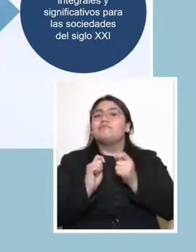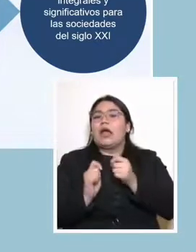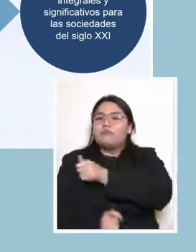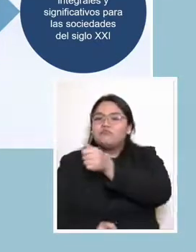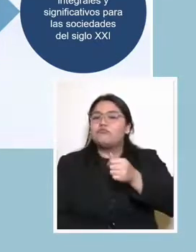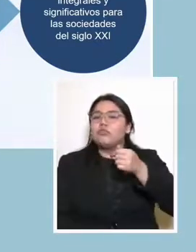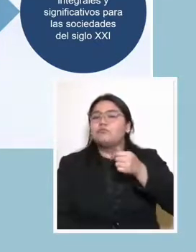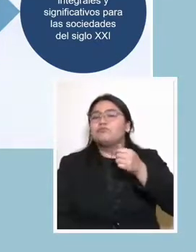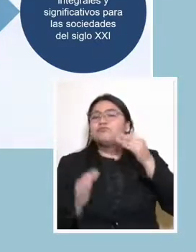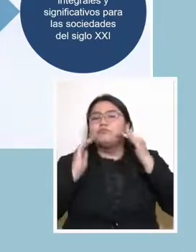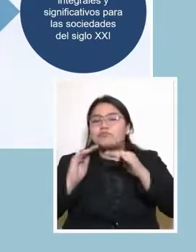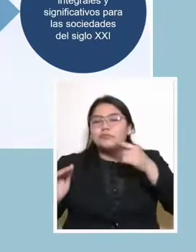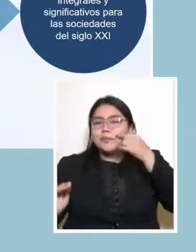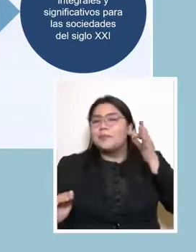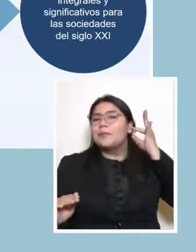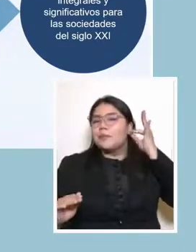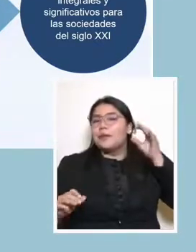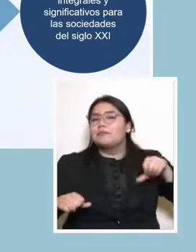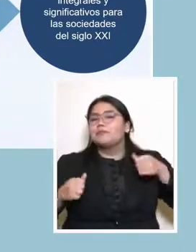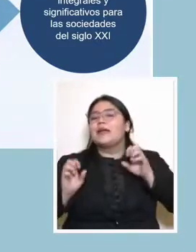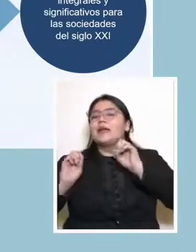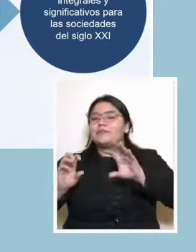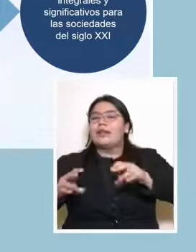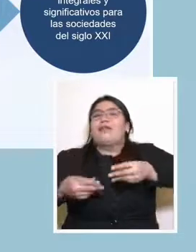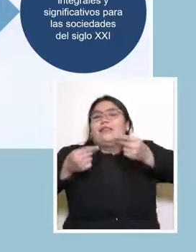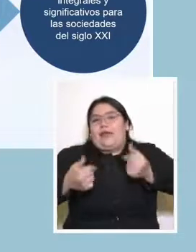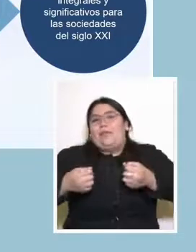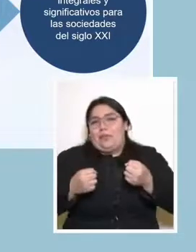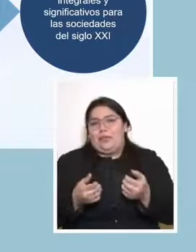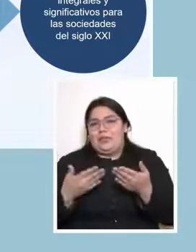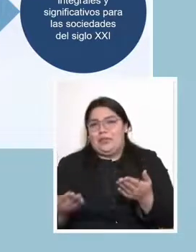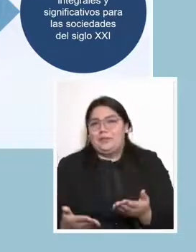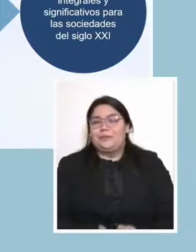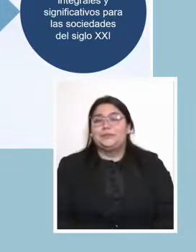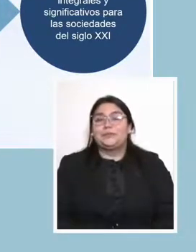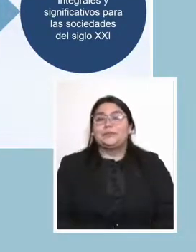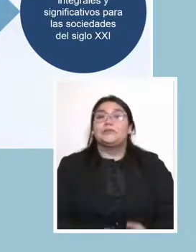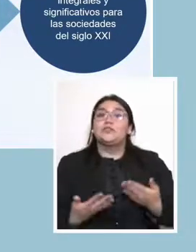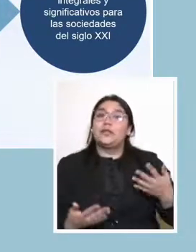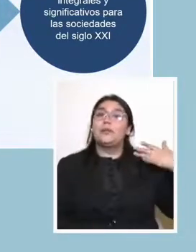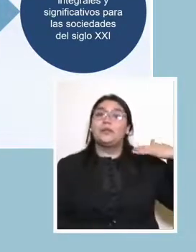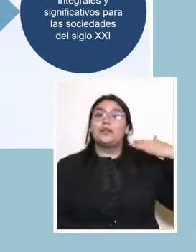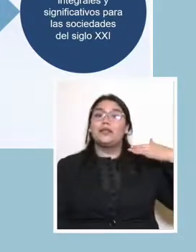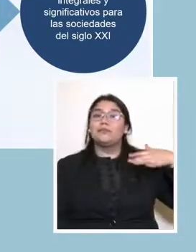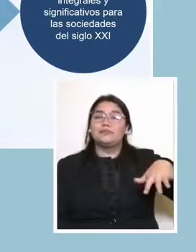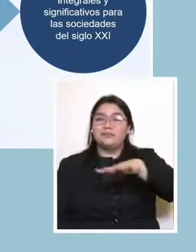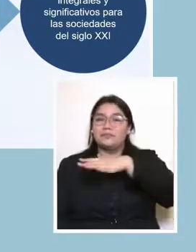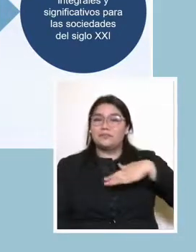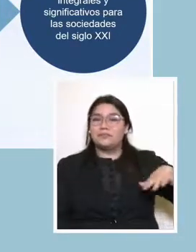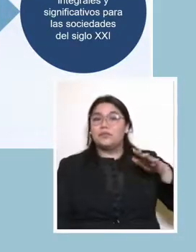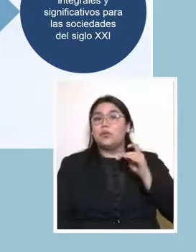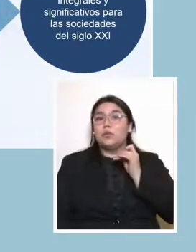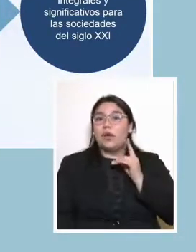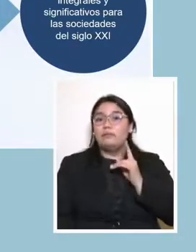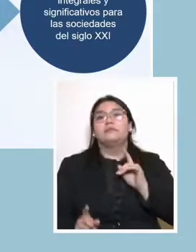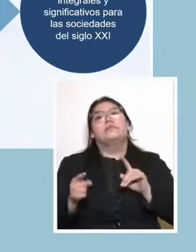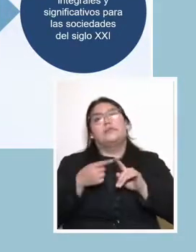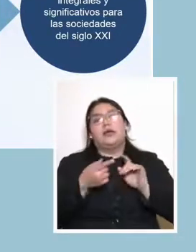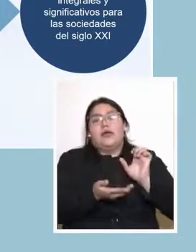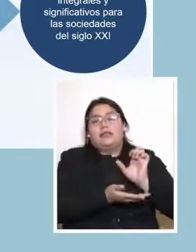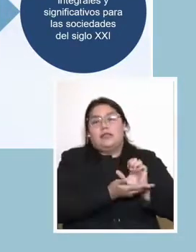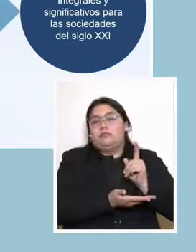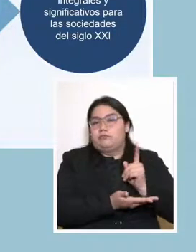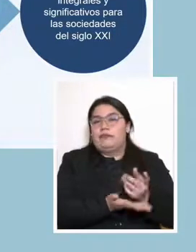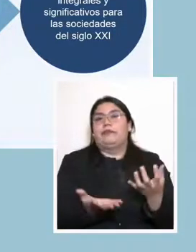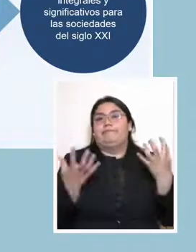¿no? Que es importante entonces entender en este marco que las labores del Estado efectivamente es hacerse cargo